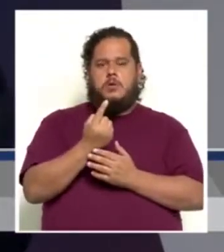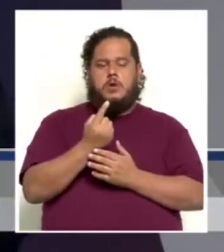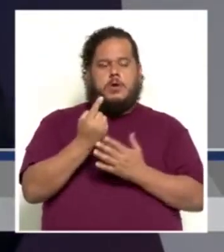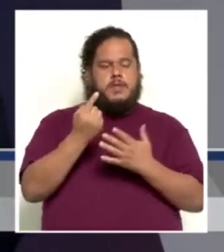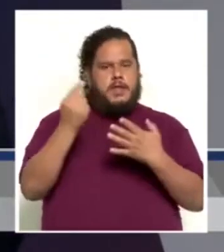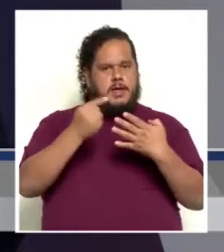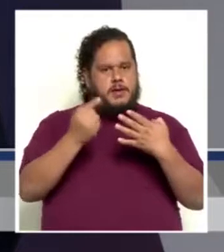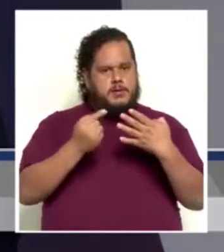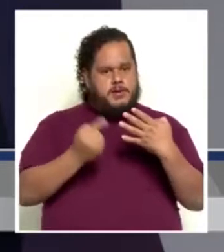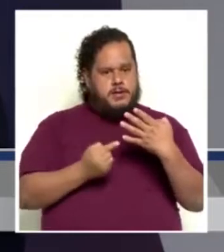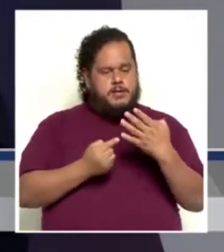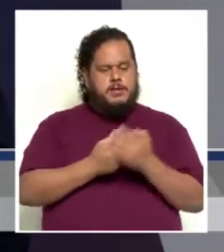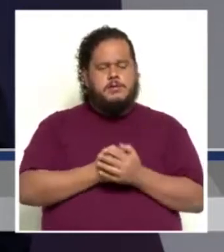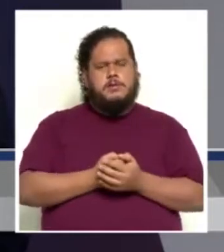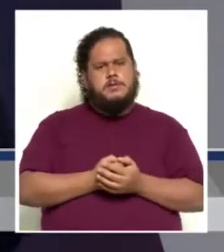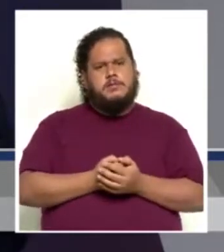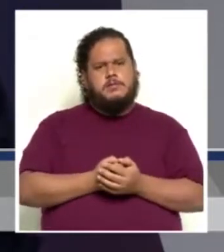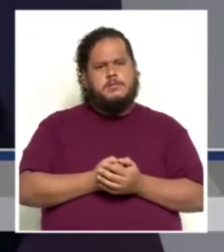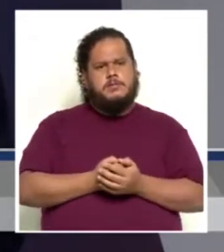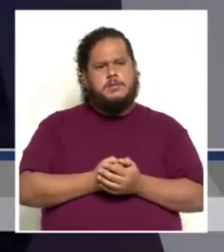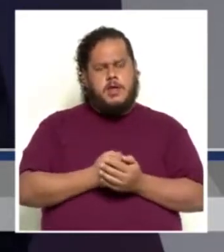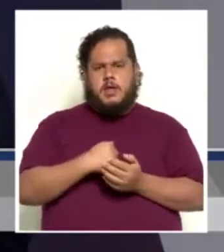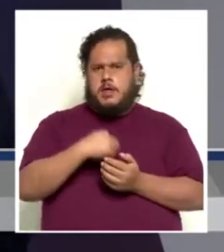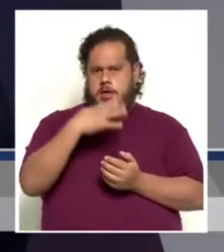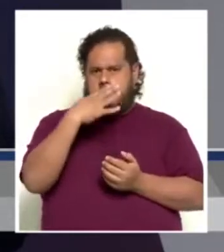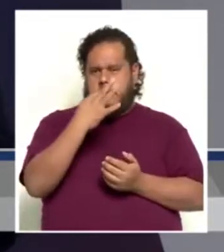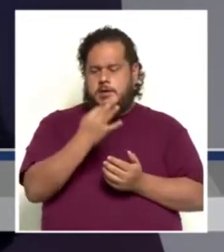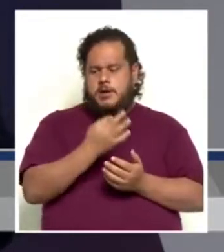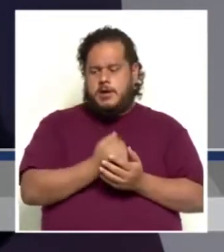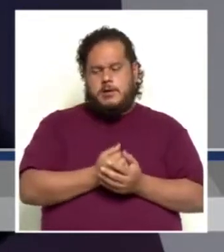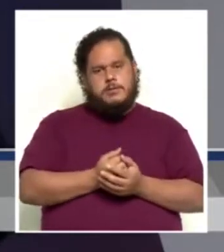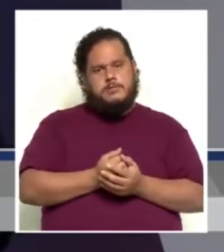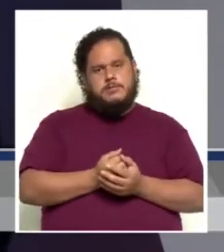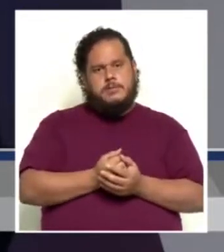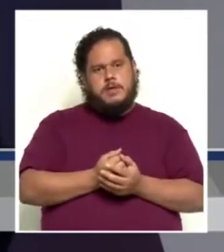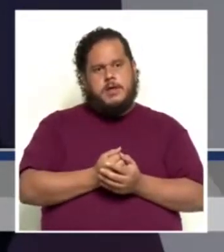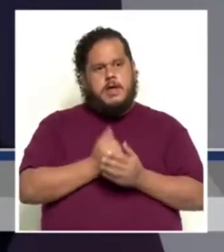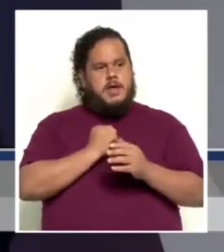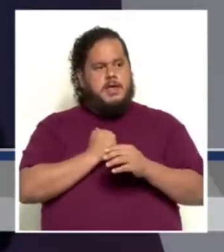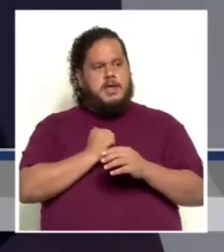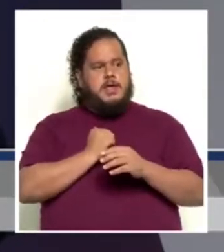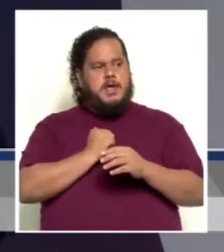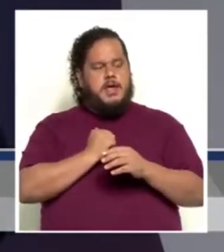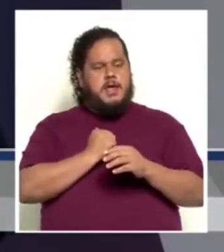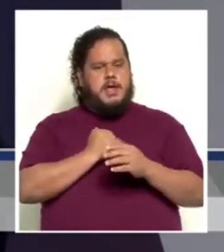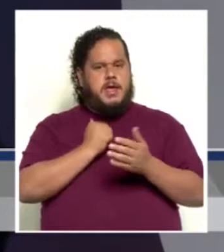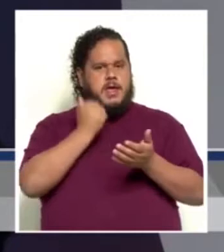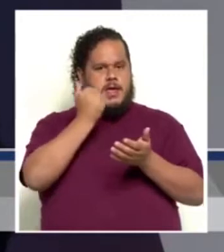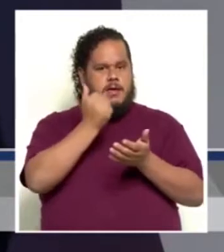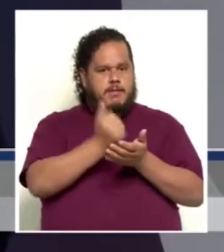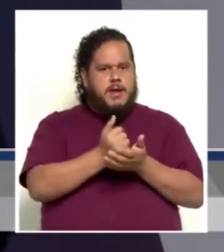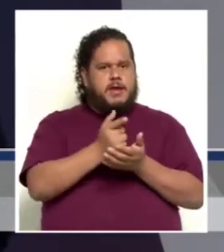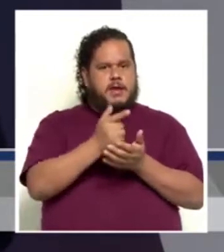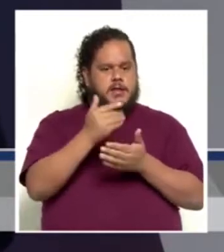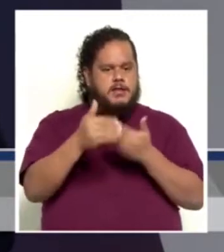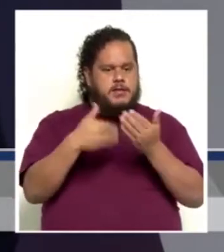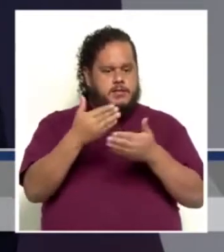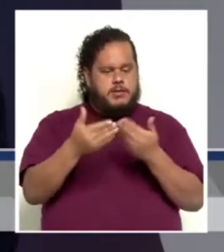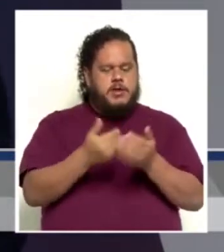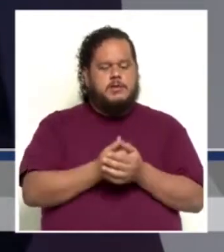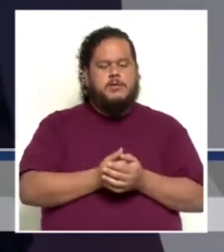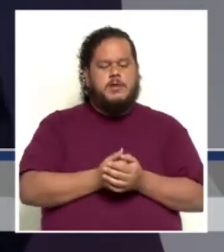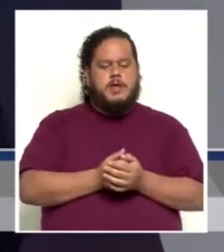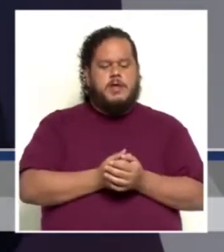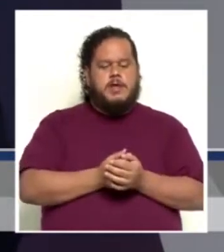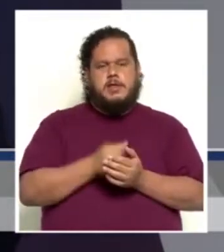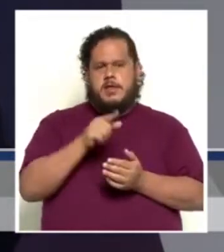elementos que creo que marcan también este proceso es que en esta